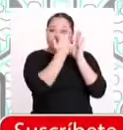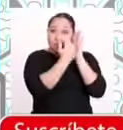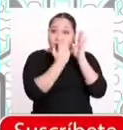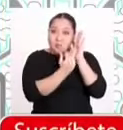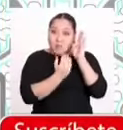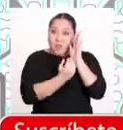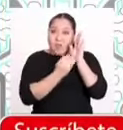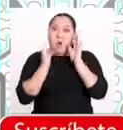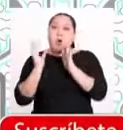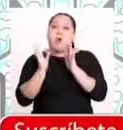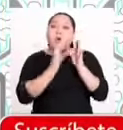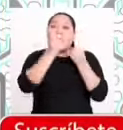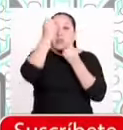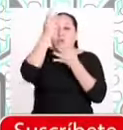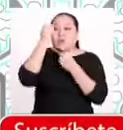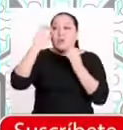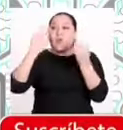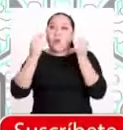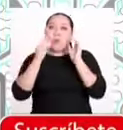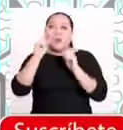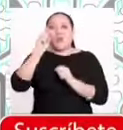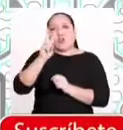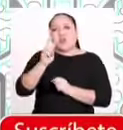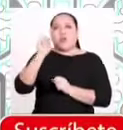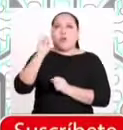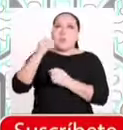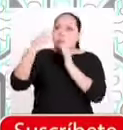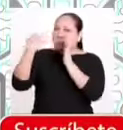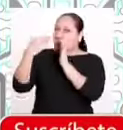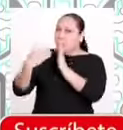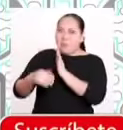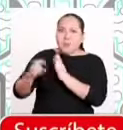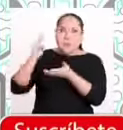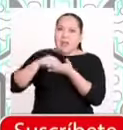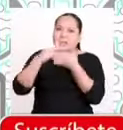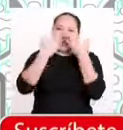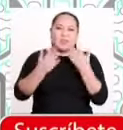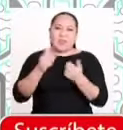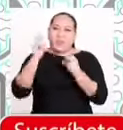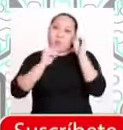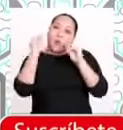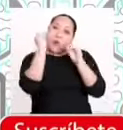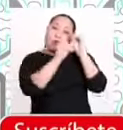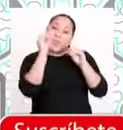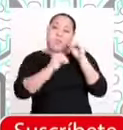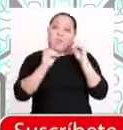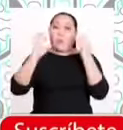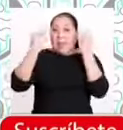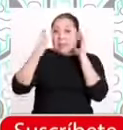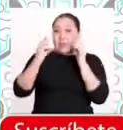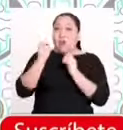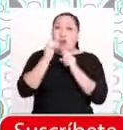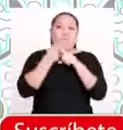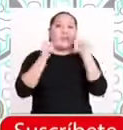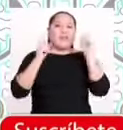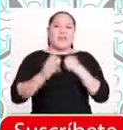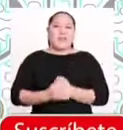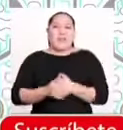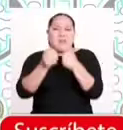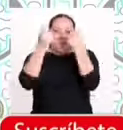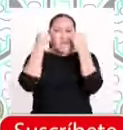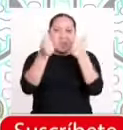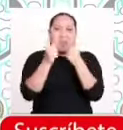organizar la información comparando dos o más elementos, estableciendo semejanzas y diferencias. ¡Genial!